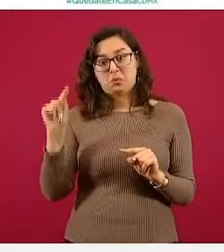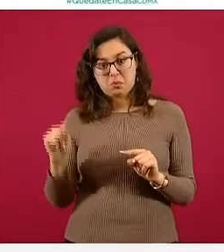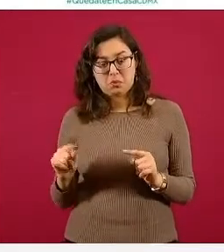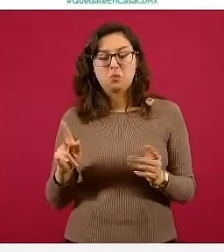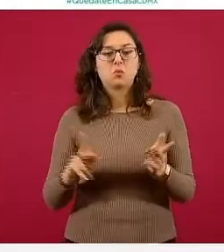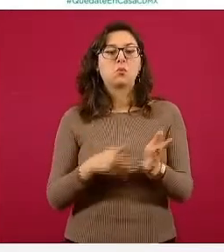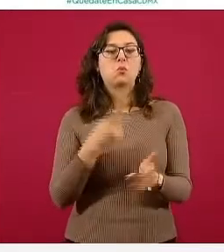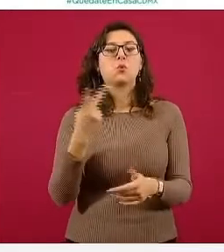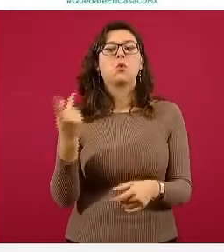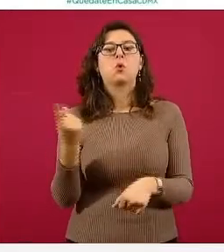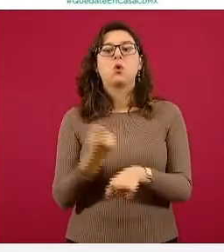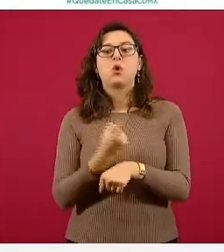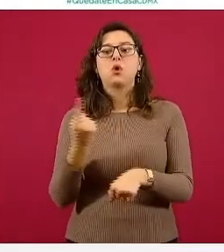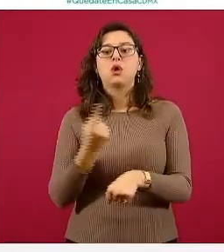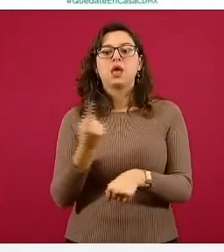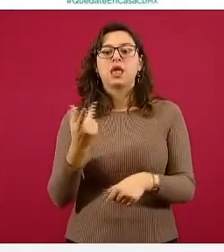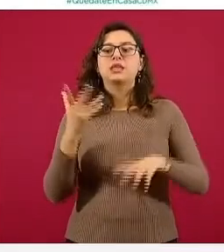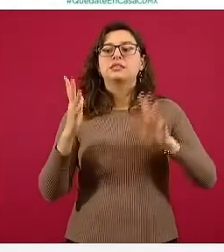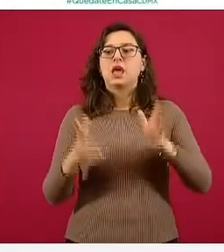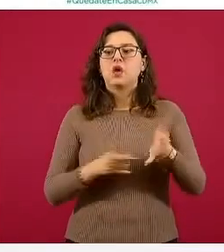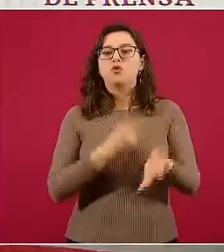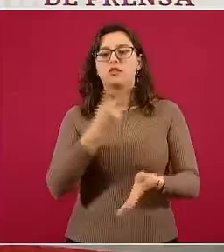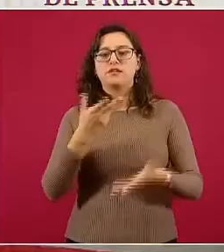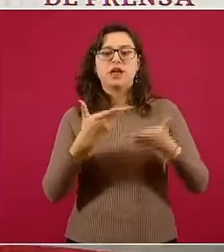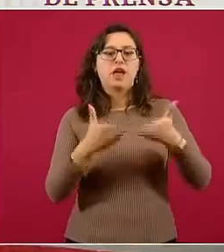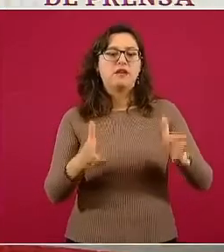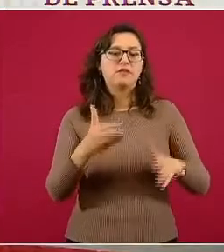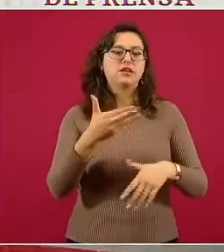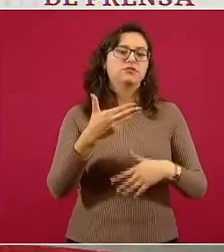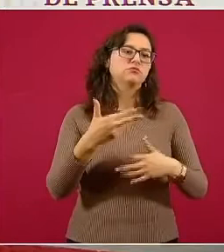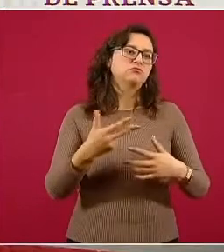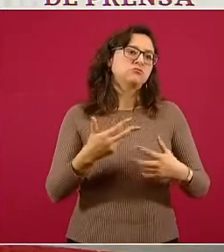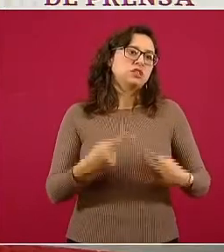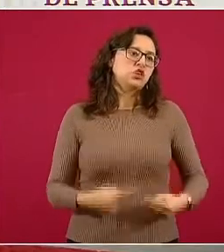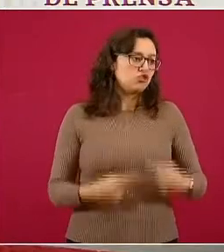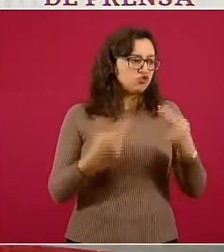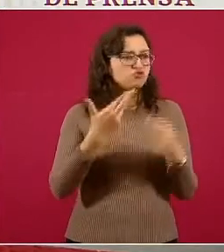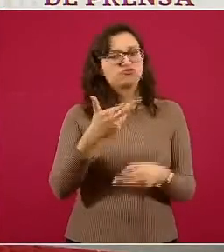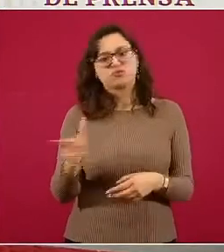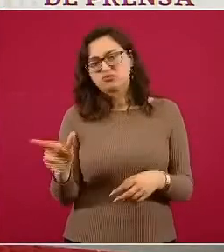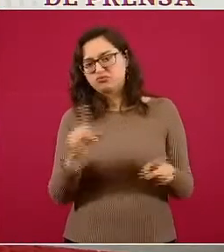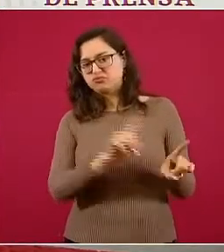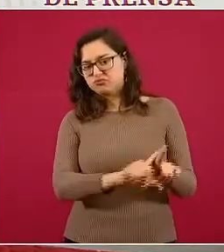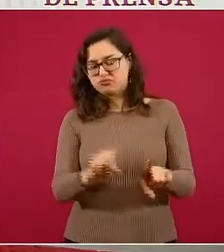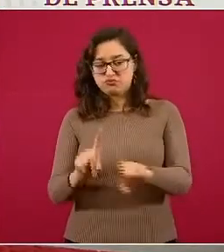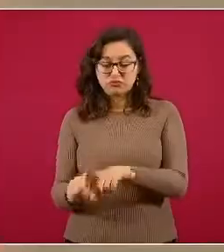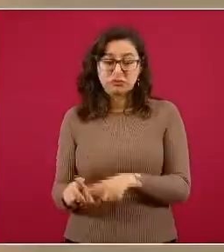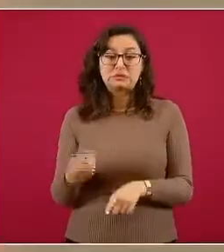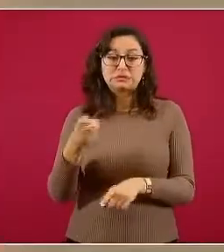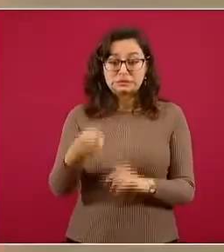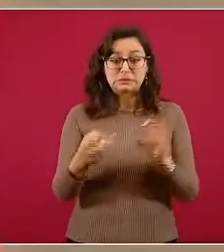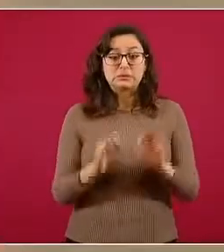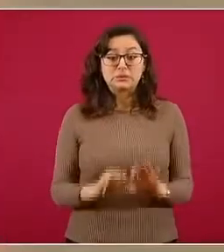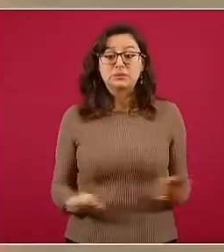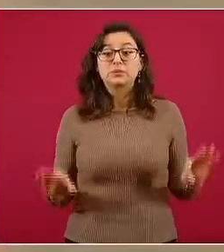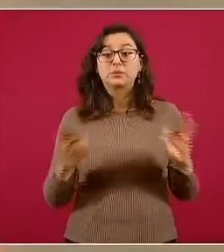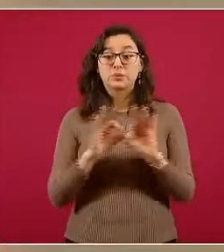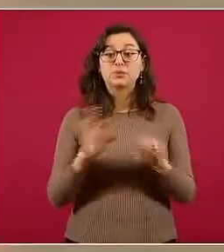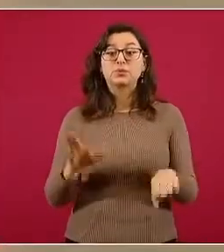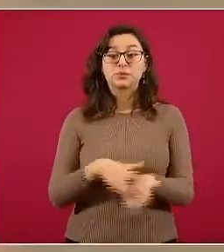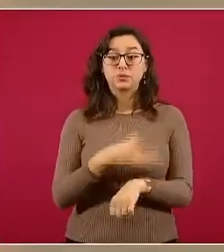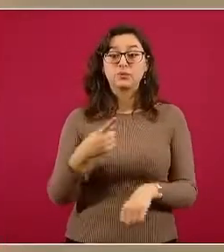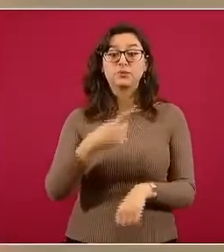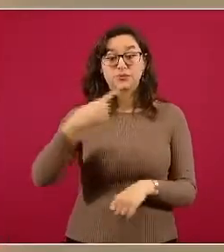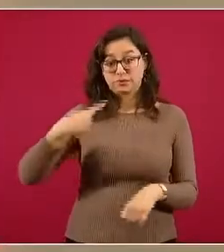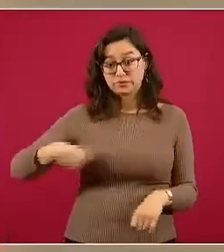reabierto comercios, se han reabierto restaurantes, etcétera. La que sigue, por favor. Y esto es importante porque también acordamos, el